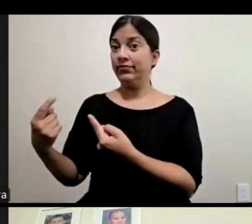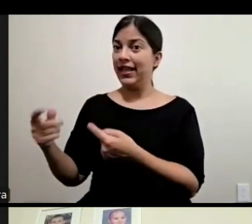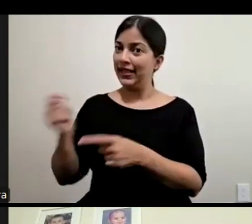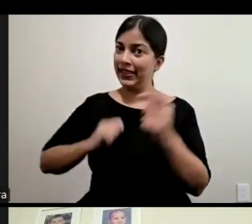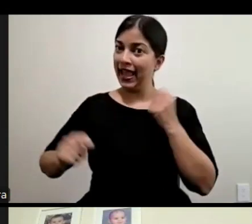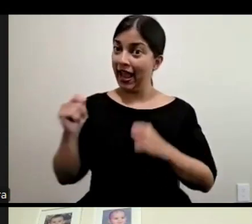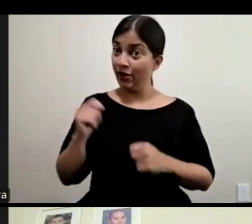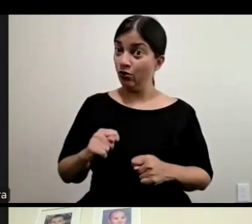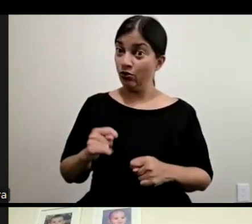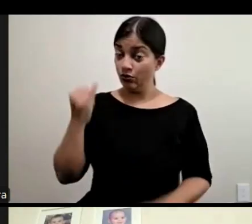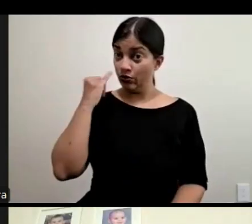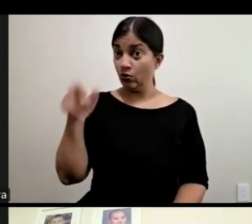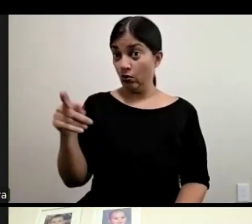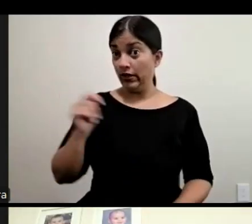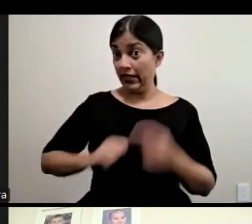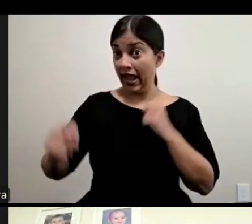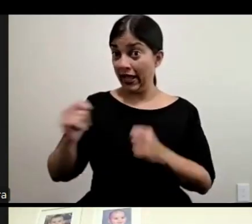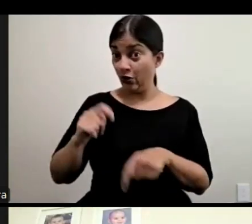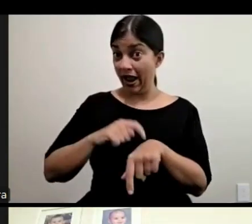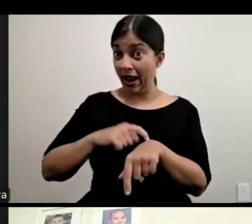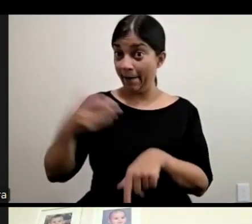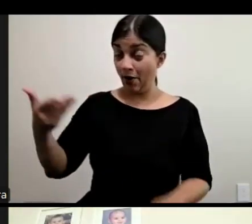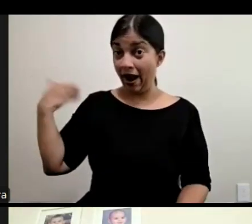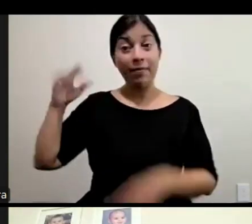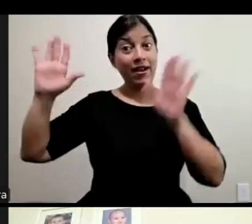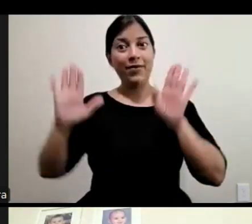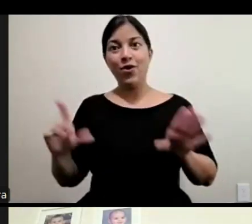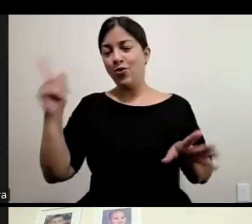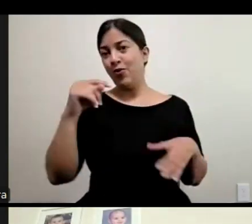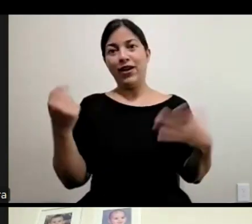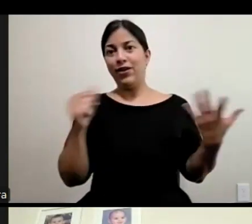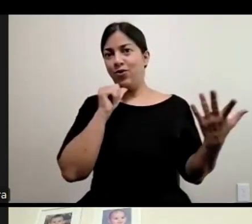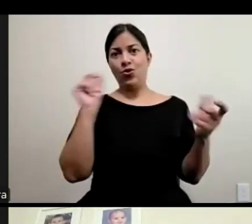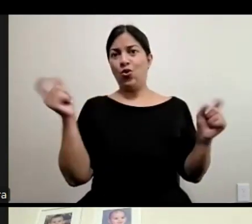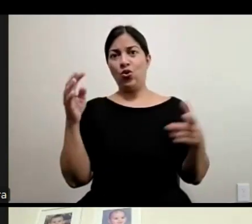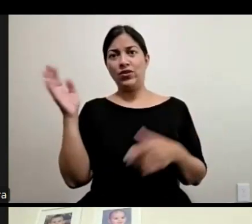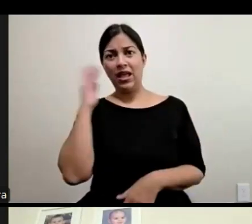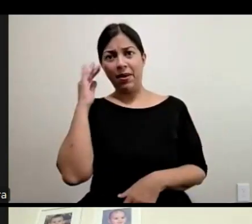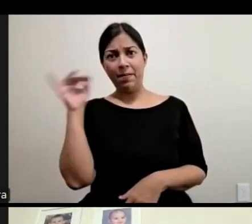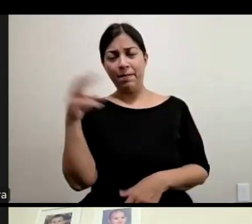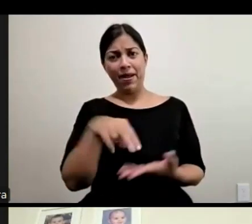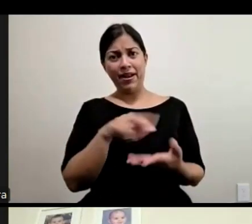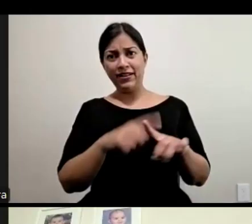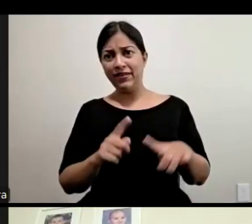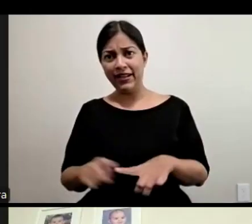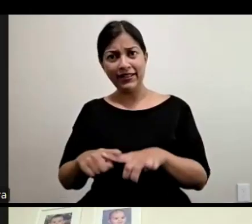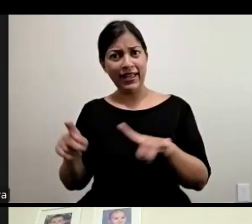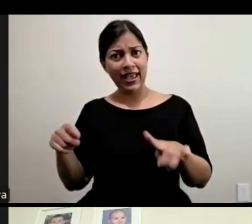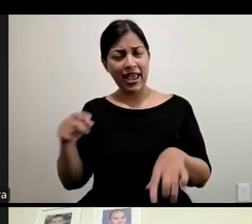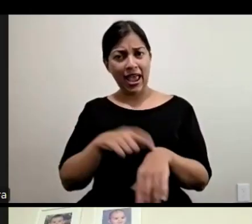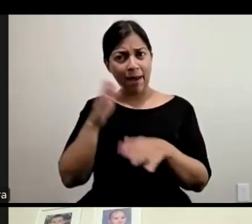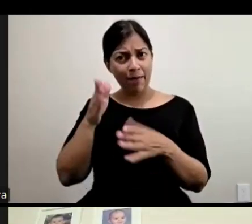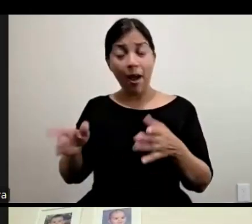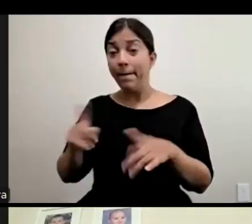haces teatro de época, es maravilloso porque, pues, qué sé yo, no todo el mundo sabe bailar diferentes épocas, diferentes... Pero esto va